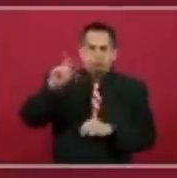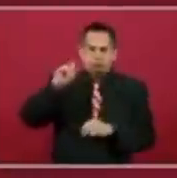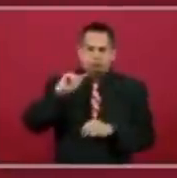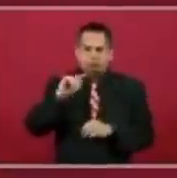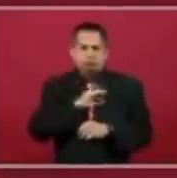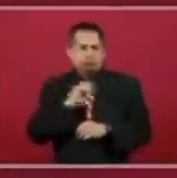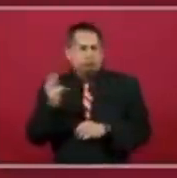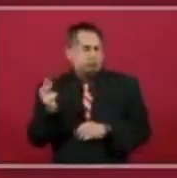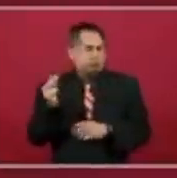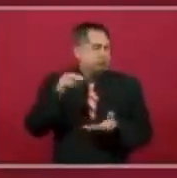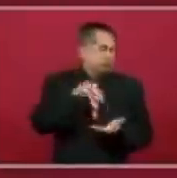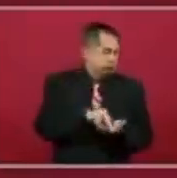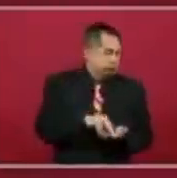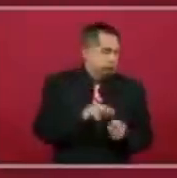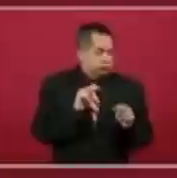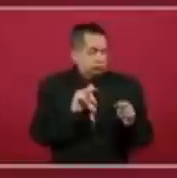puedan